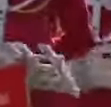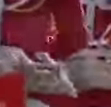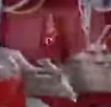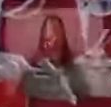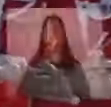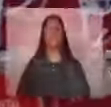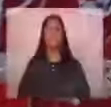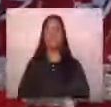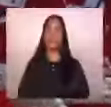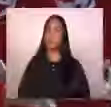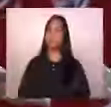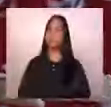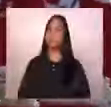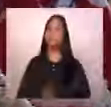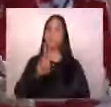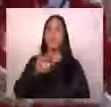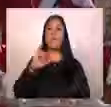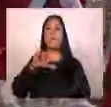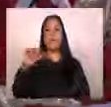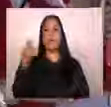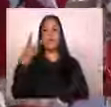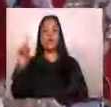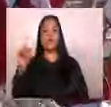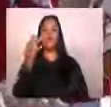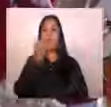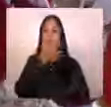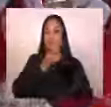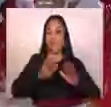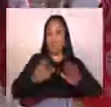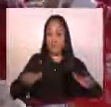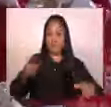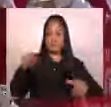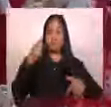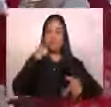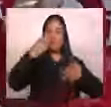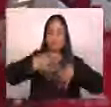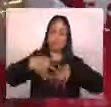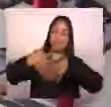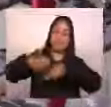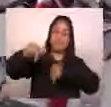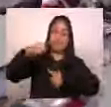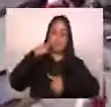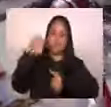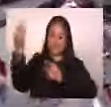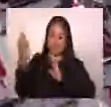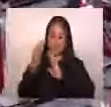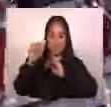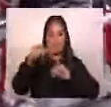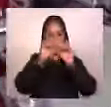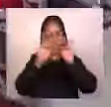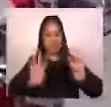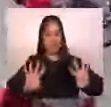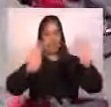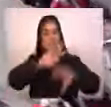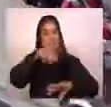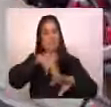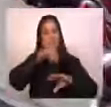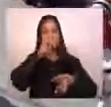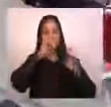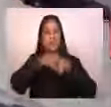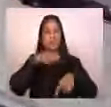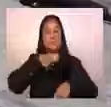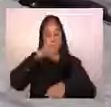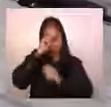Familia de las Niñas hace su paso frente al Palacio Nacional. Y también nuestro saludo a las